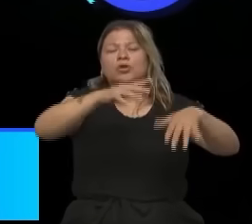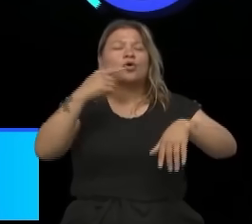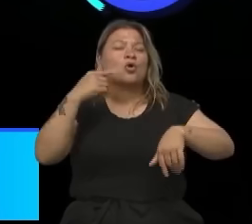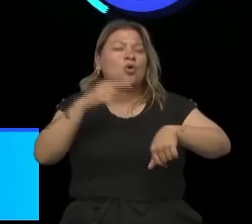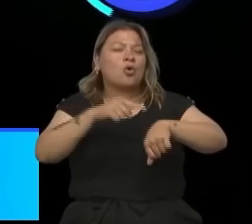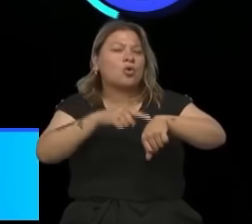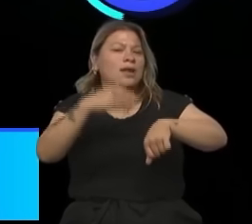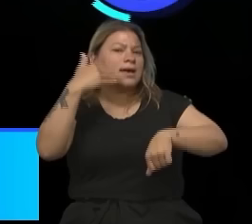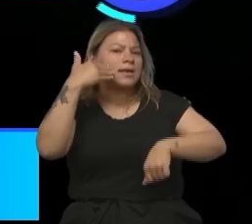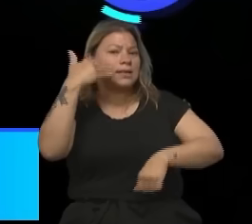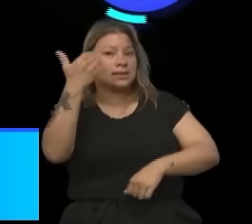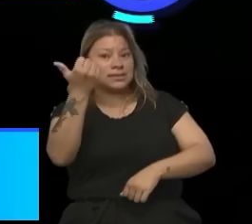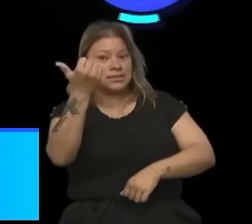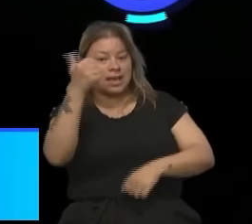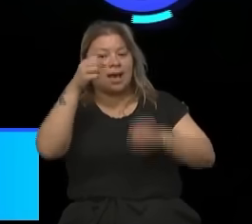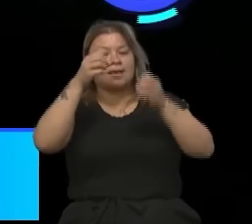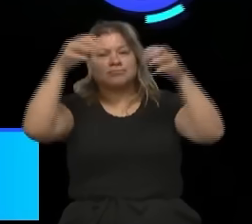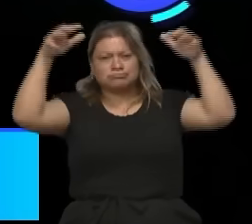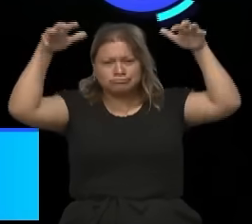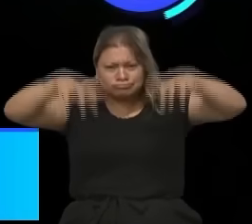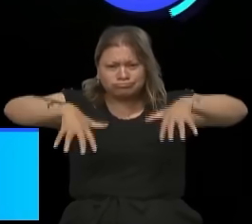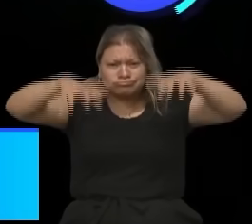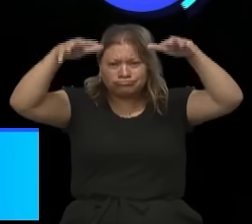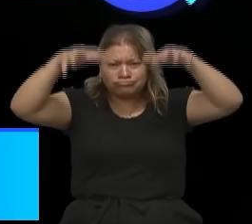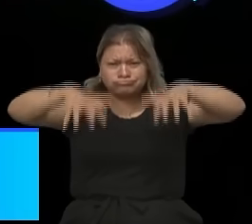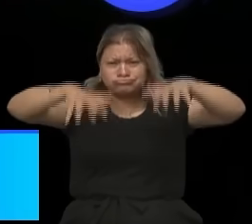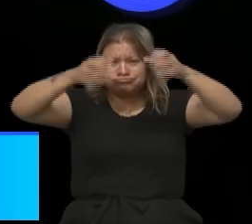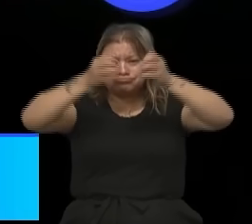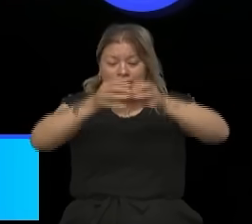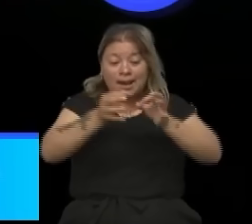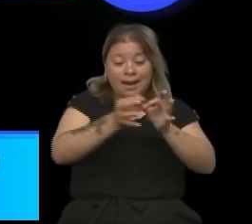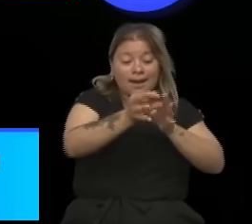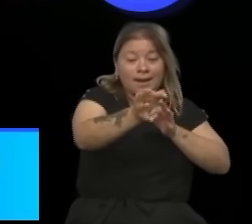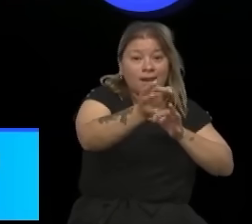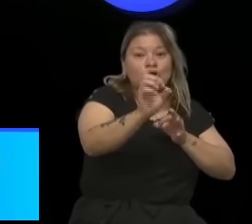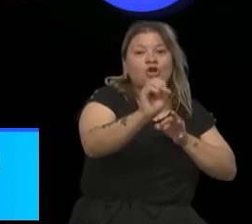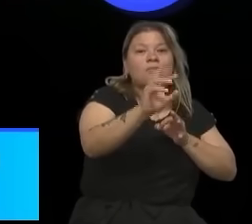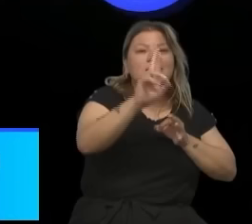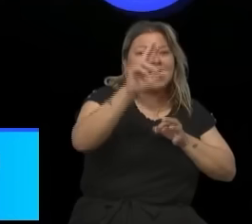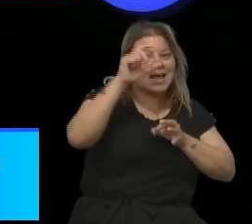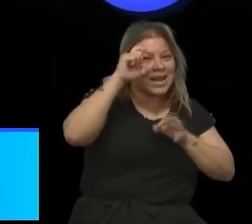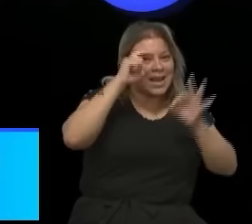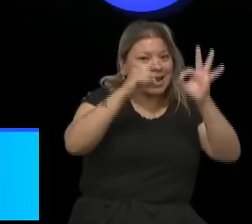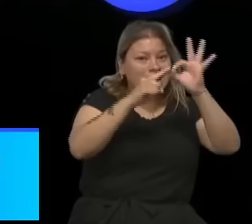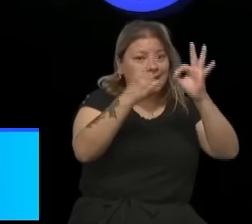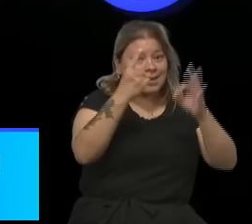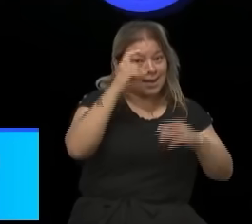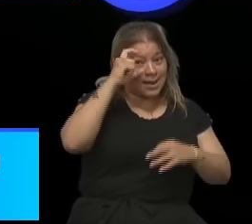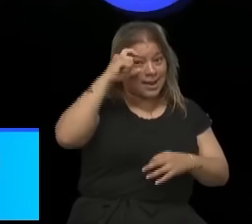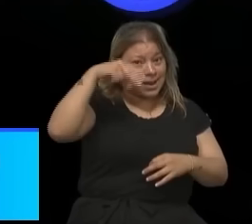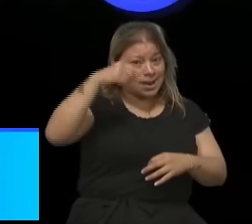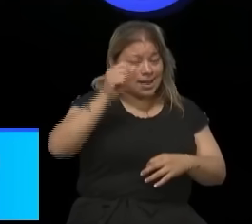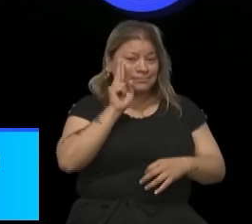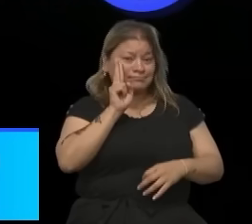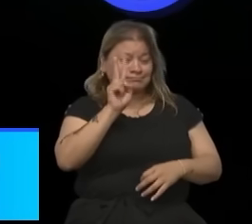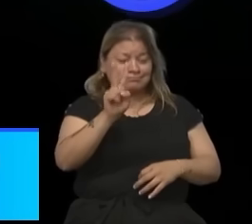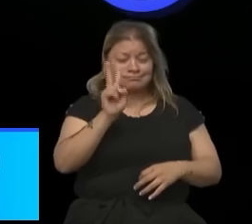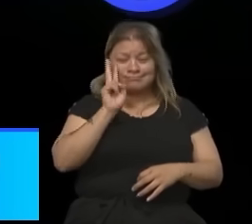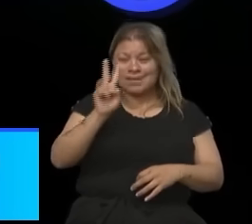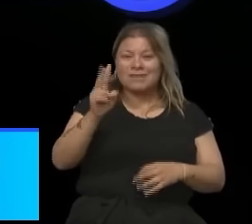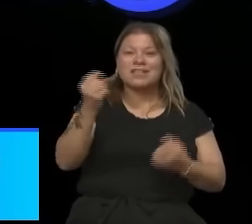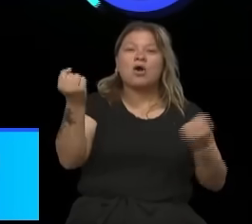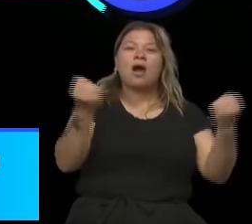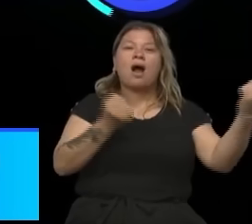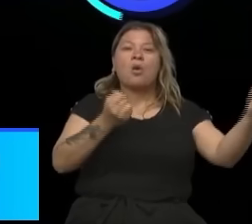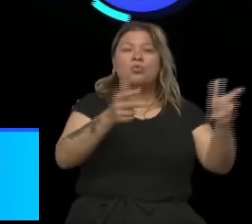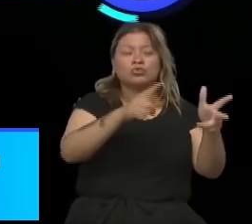desastre, a una hora de aquí, en Requena, en un pueblo donde esas imágenes que ven de los coches o de las propias casas, sí,